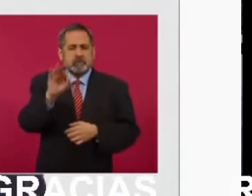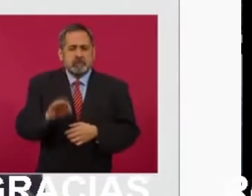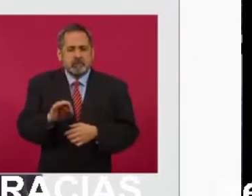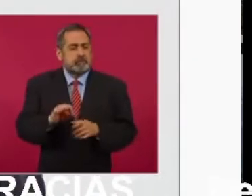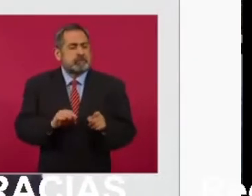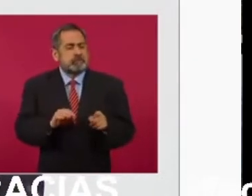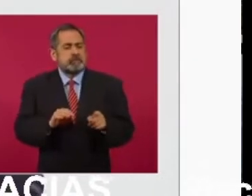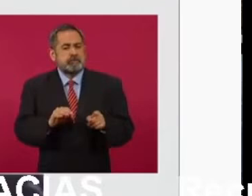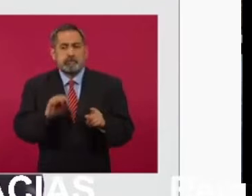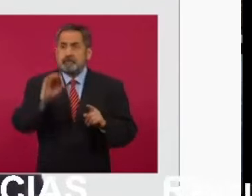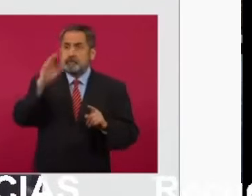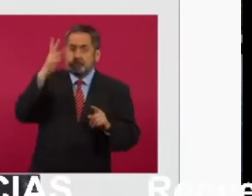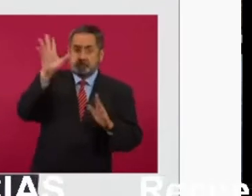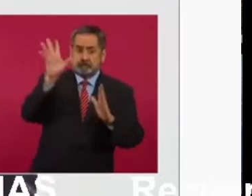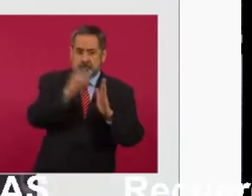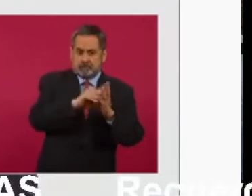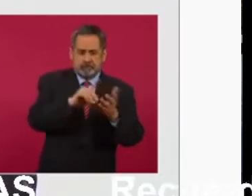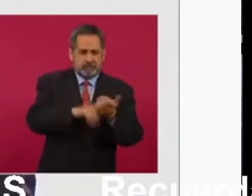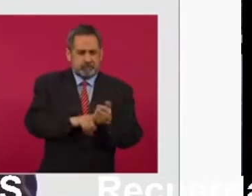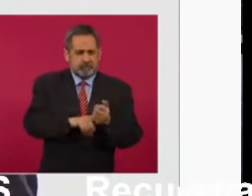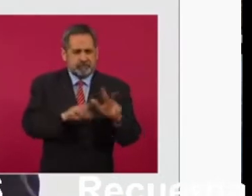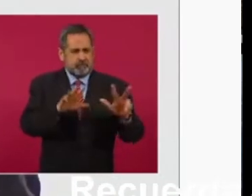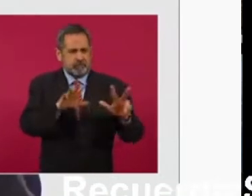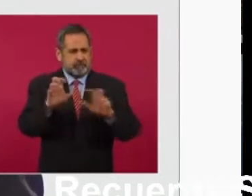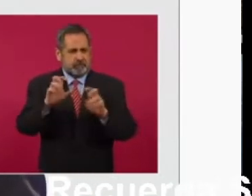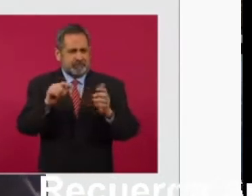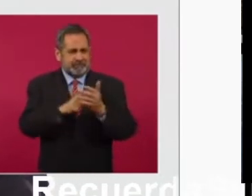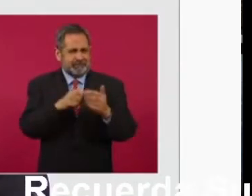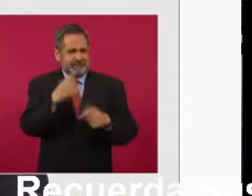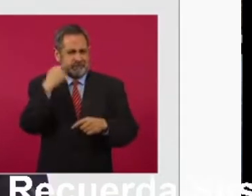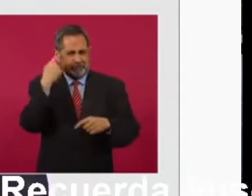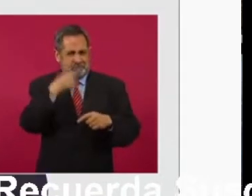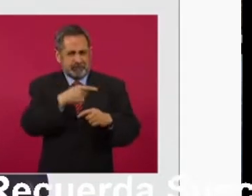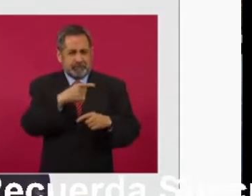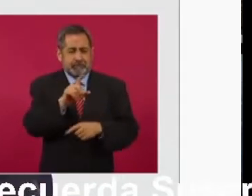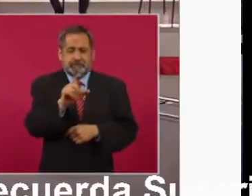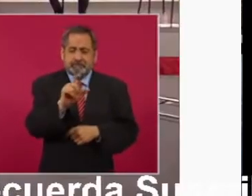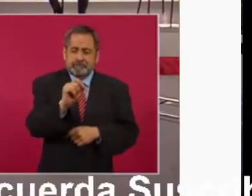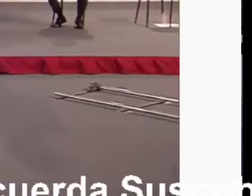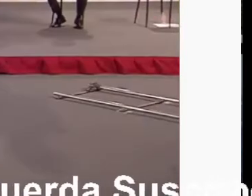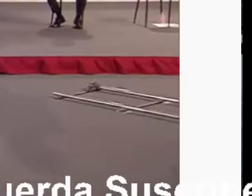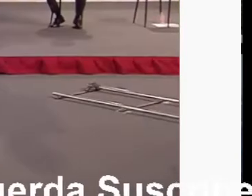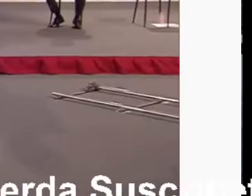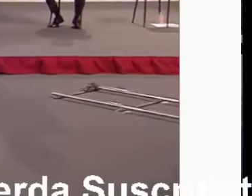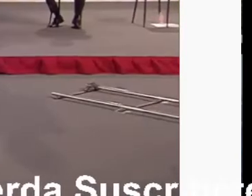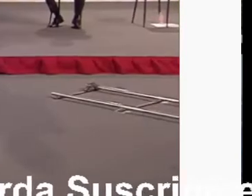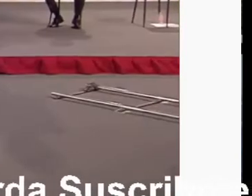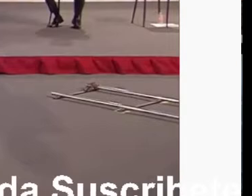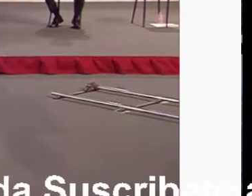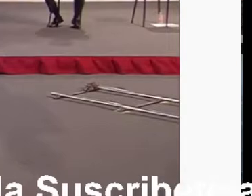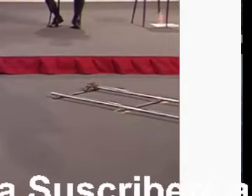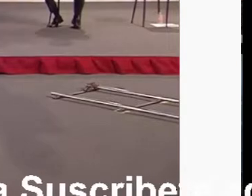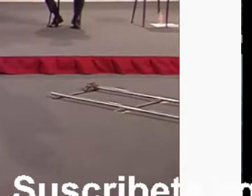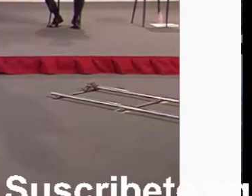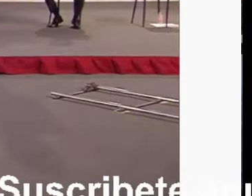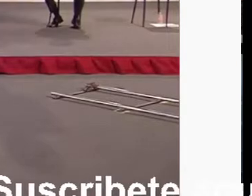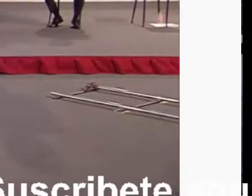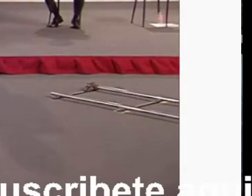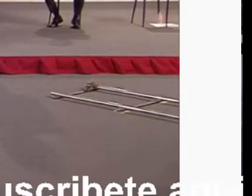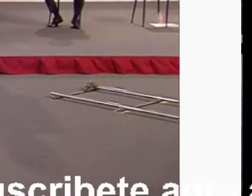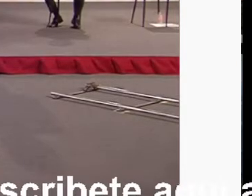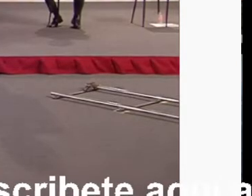el 20 por ciento de las 8 mil 700 horas del año sólo genera el resto del tiempo no generan